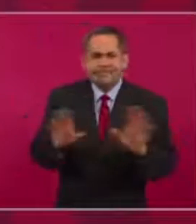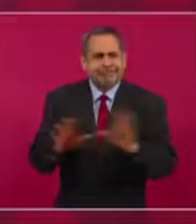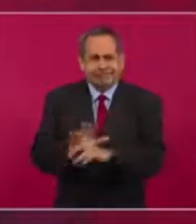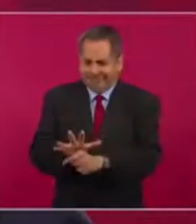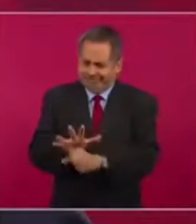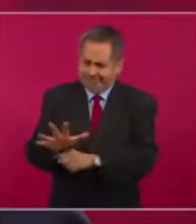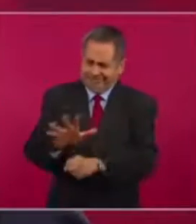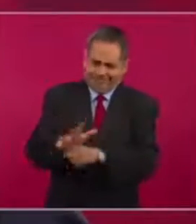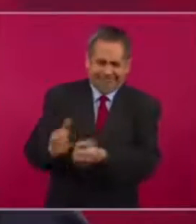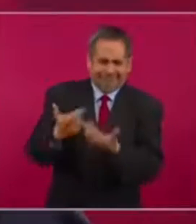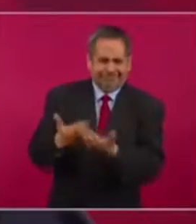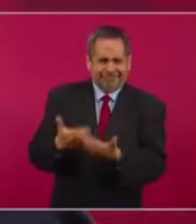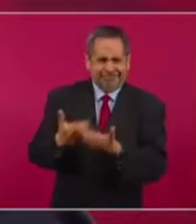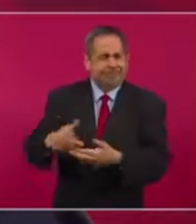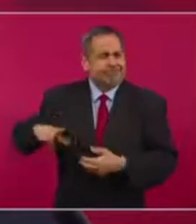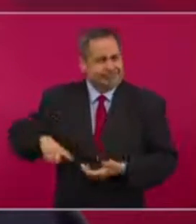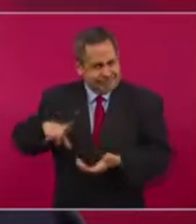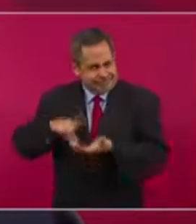adicionales.